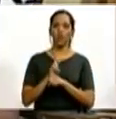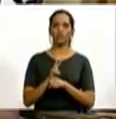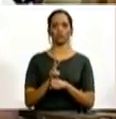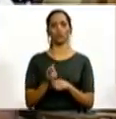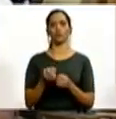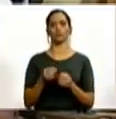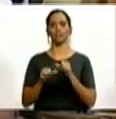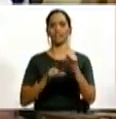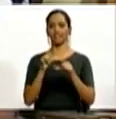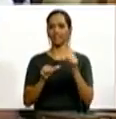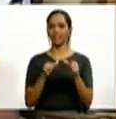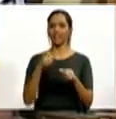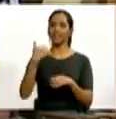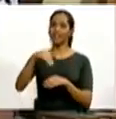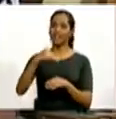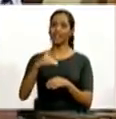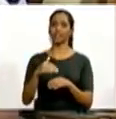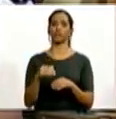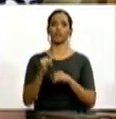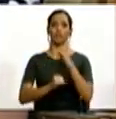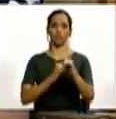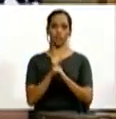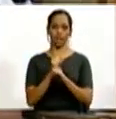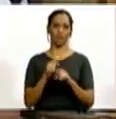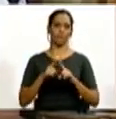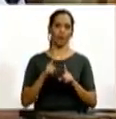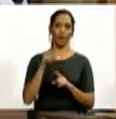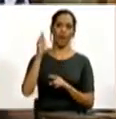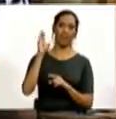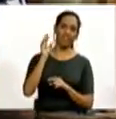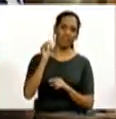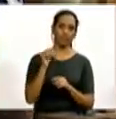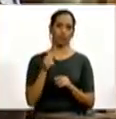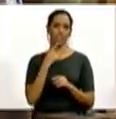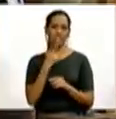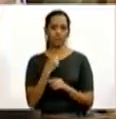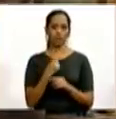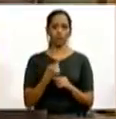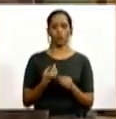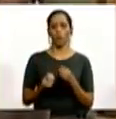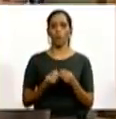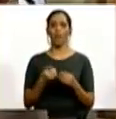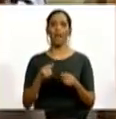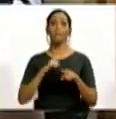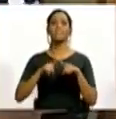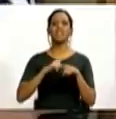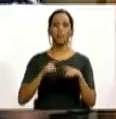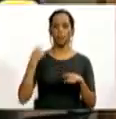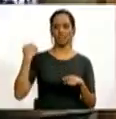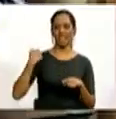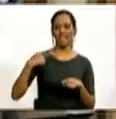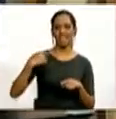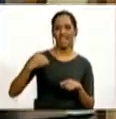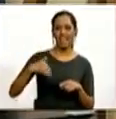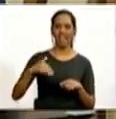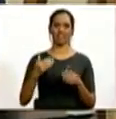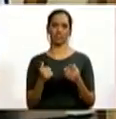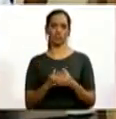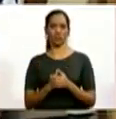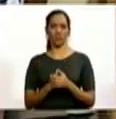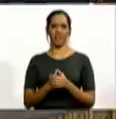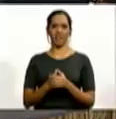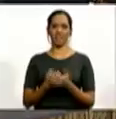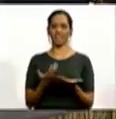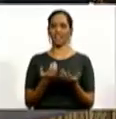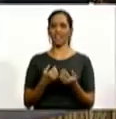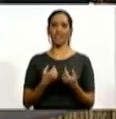del derecho internacional. Pero él está alegando, por ejemplo, negra, cosas como que el primo de él tiene derecho a inmunidad diplomática porque él lo nombró, hermano. ¿Pero lo nombró